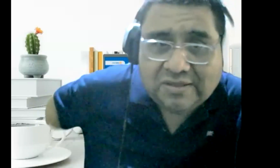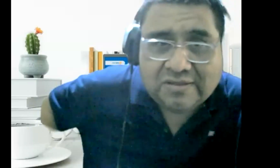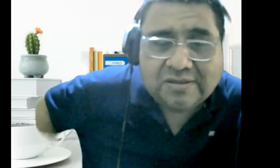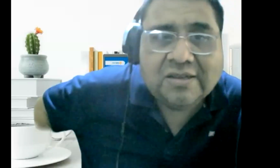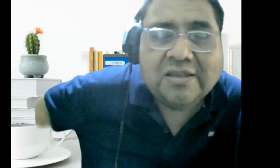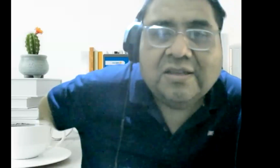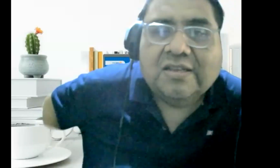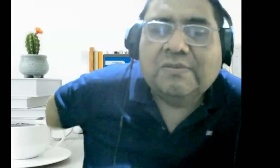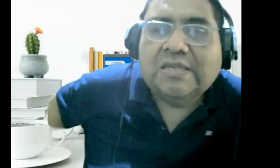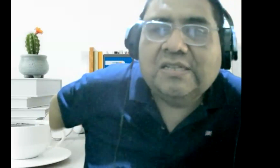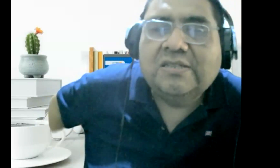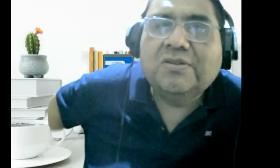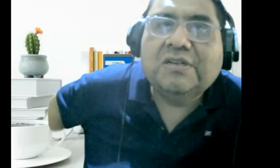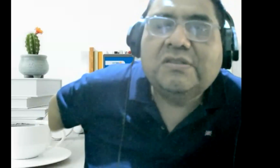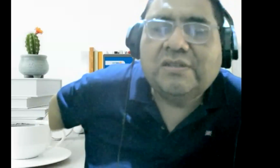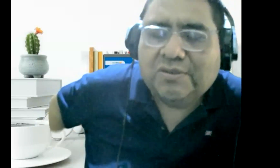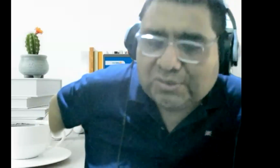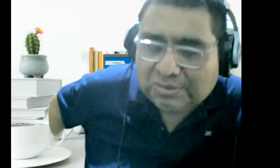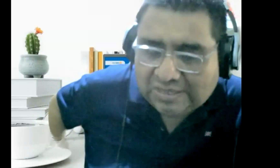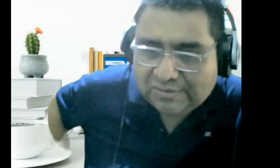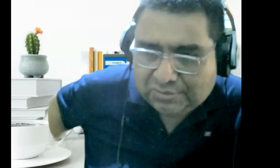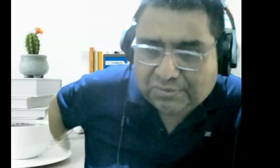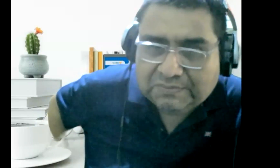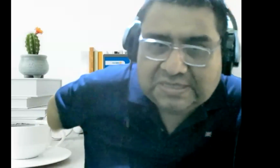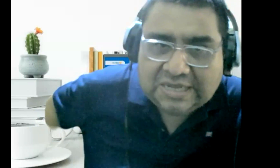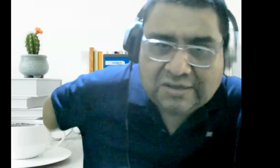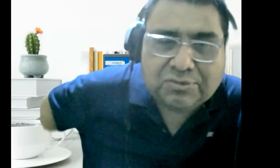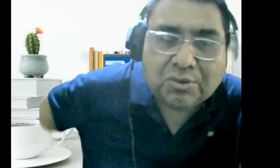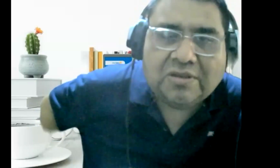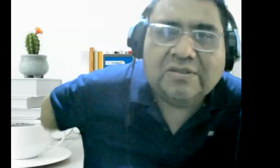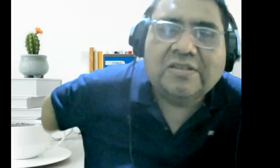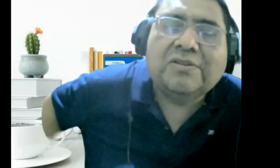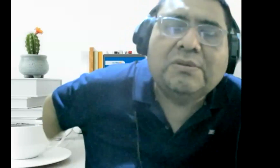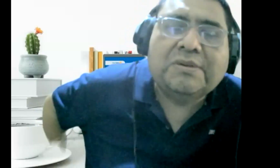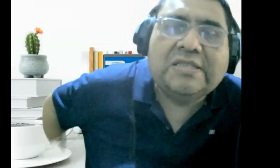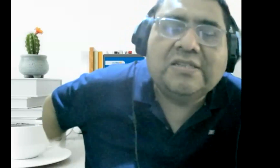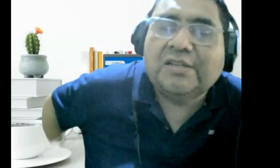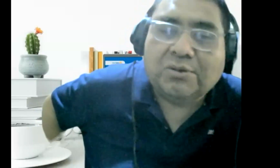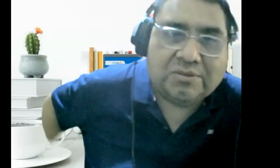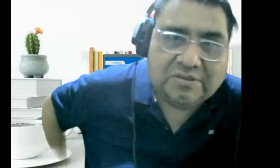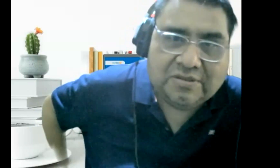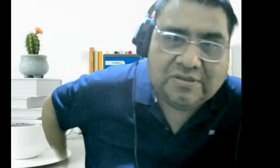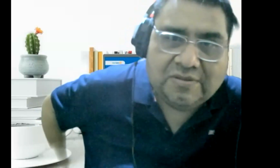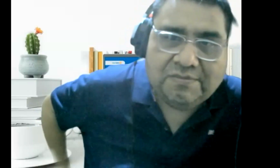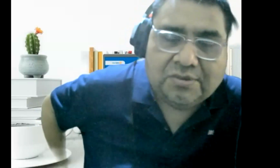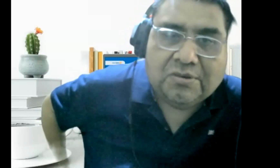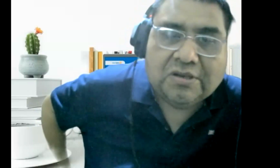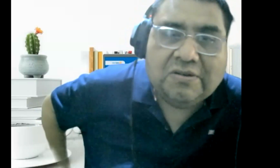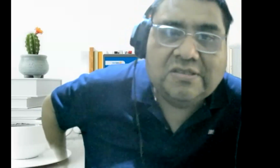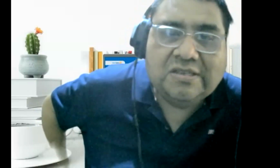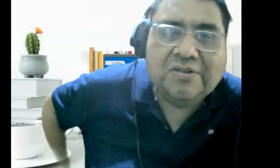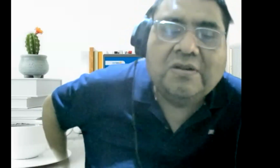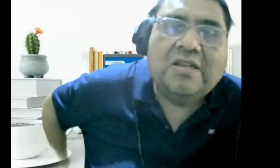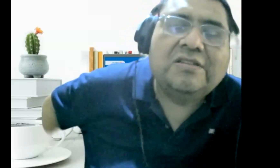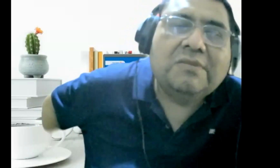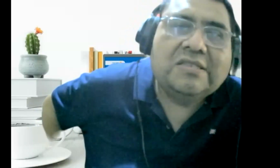yo sé. De que me quieren decir, no, que no es así. Digo, yo sé, he sido capacitado, soy, así que no me pueden decir que no. Pues lo